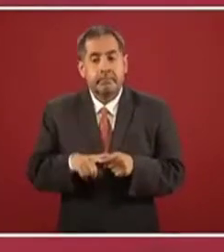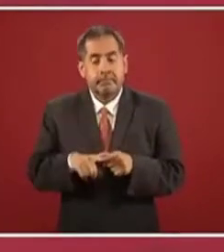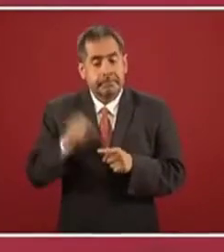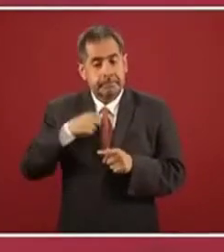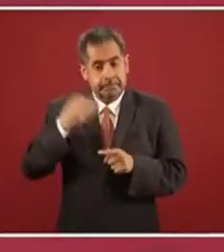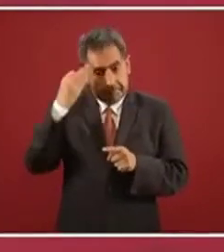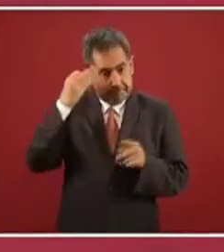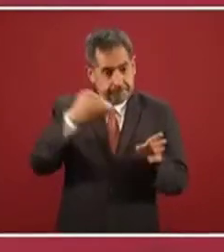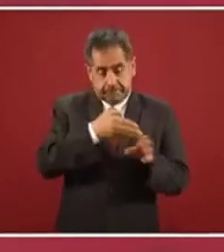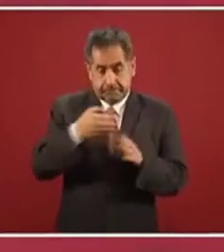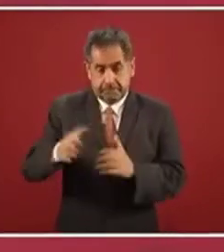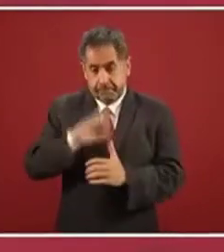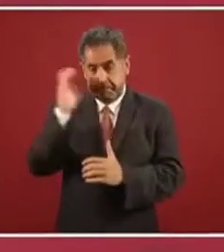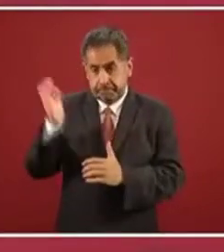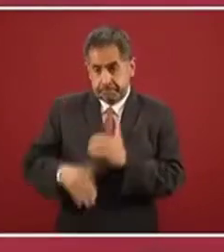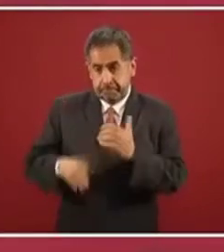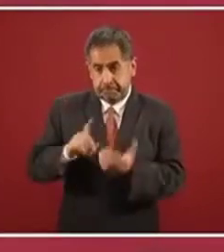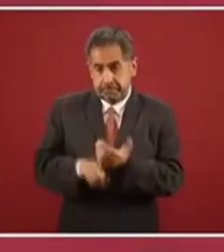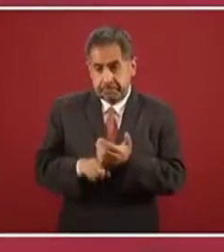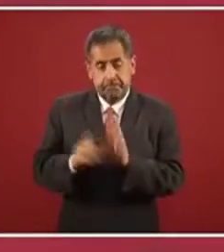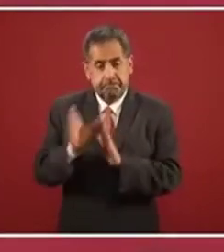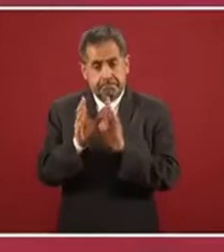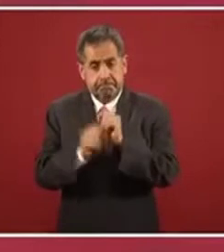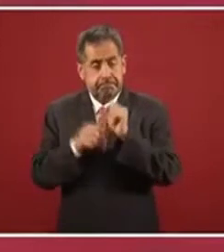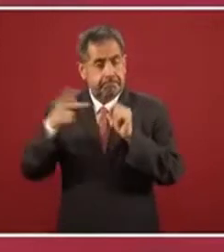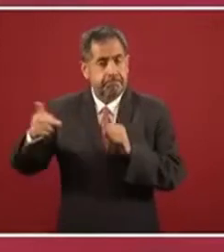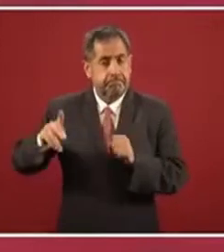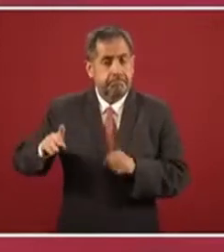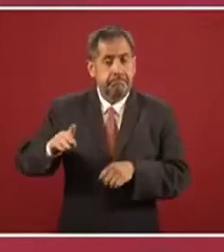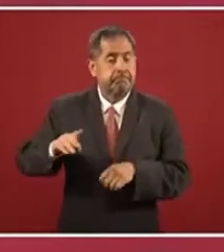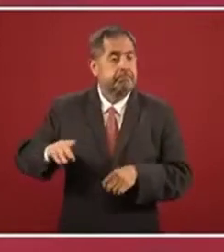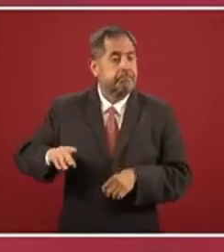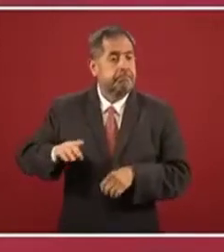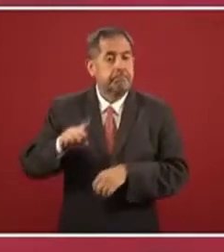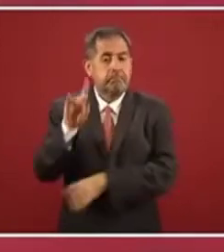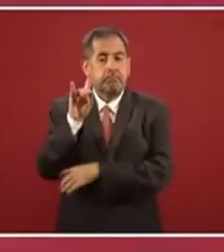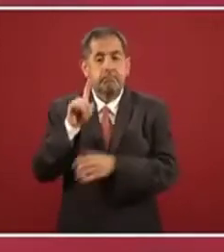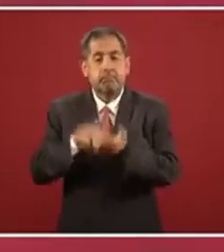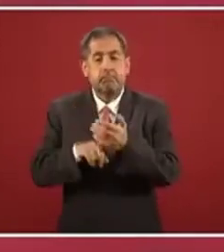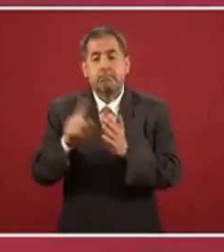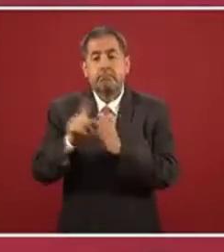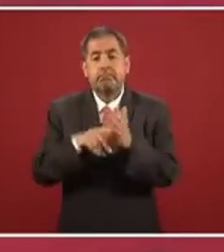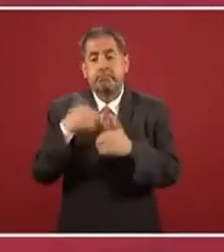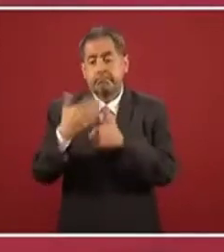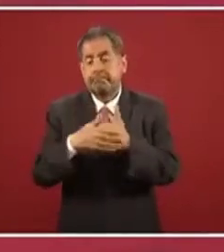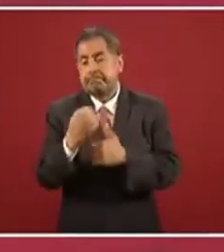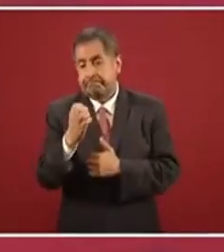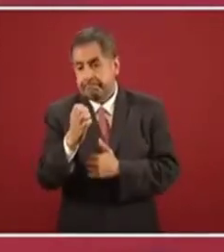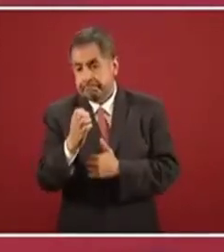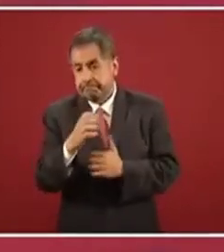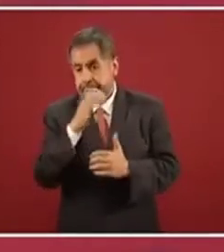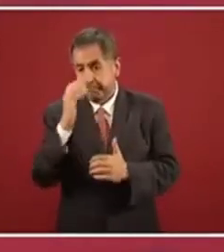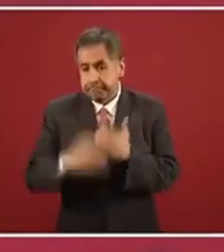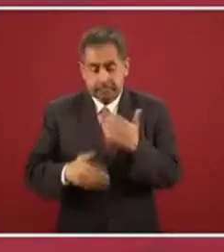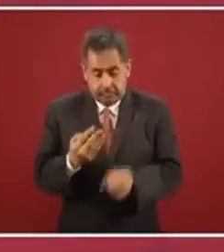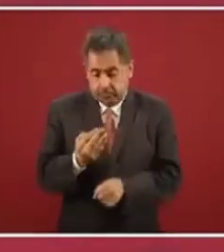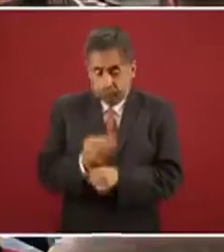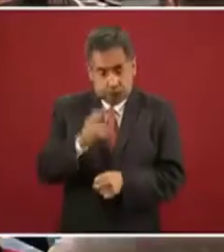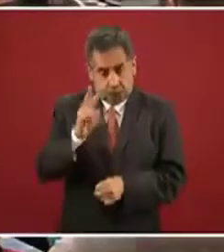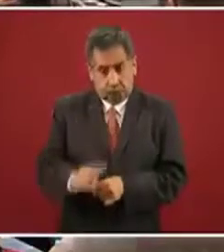periodo termina, según la Constitución boliviana, hasta el mes de enero próximo, es Evo Morales.